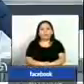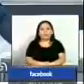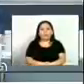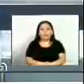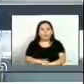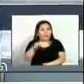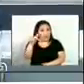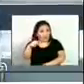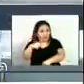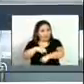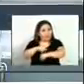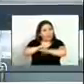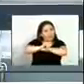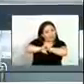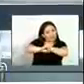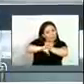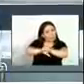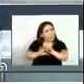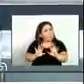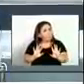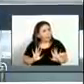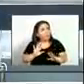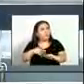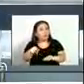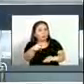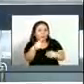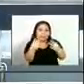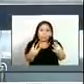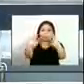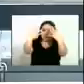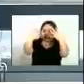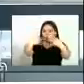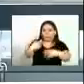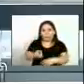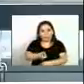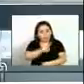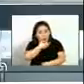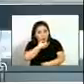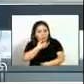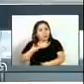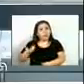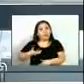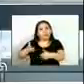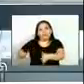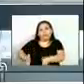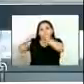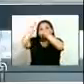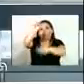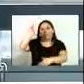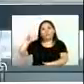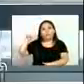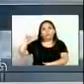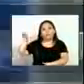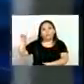Es momento de que vayamos a una pequeña pausa comercial pero le pedimos a usted que siga con nosotros somos Red Salvadoreña de Medios.